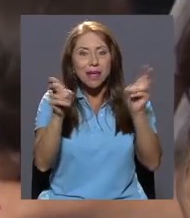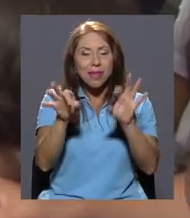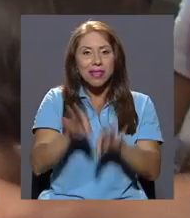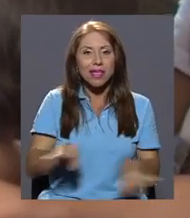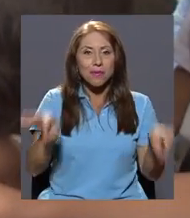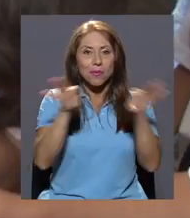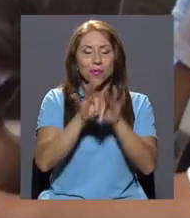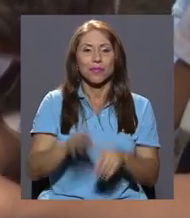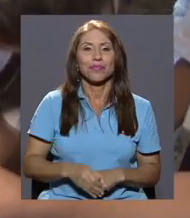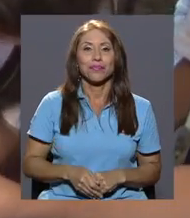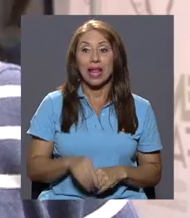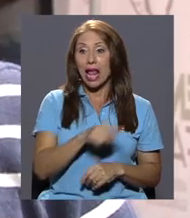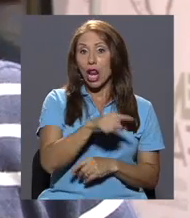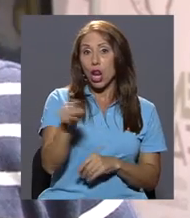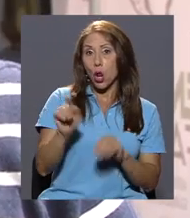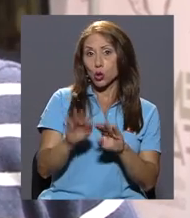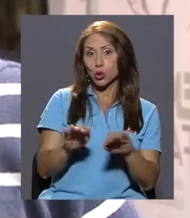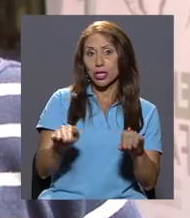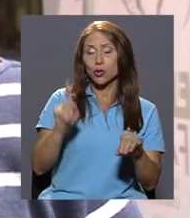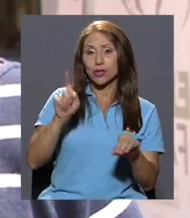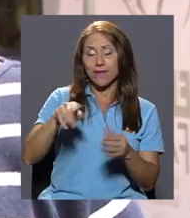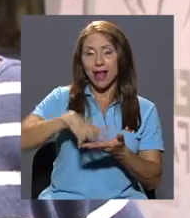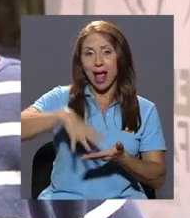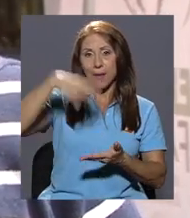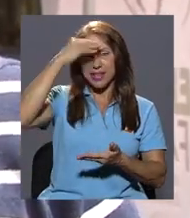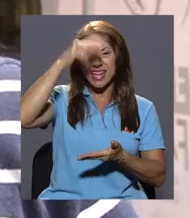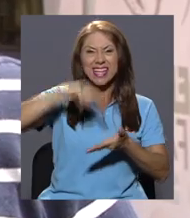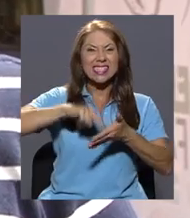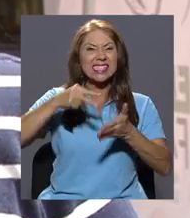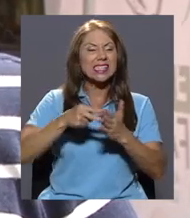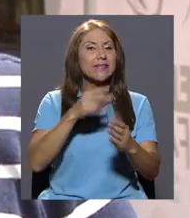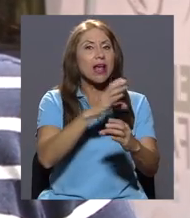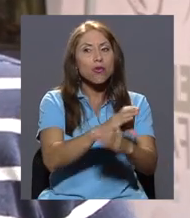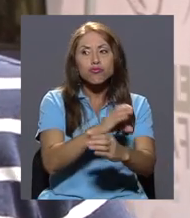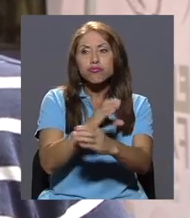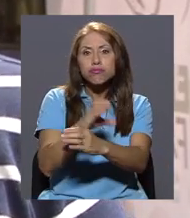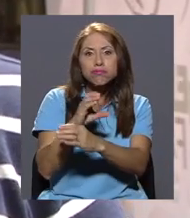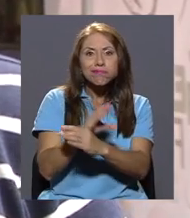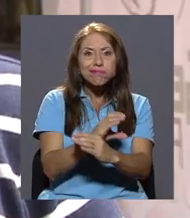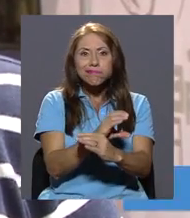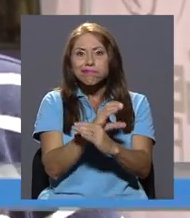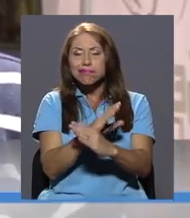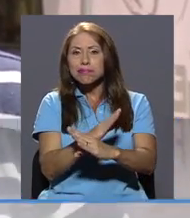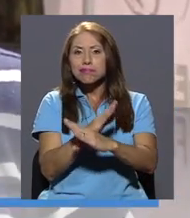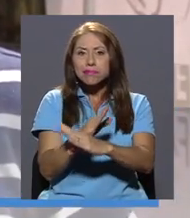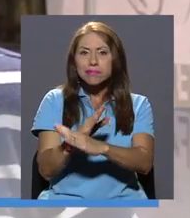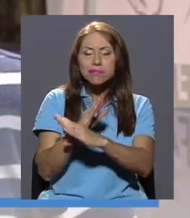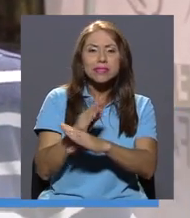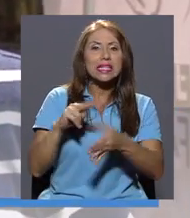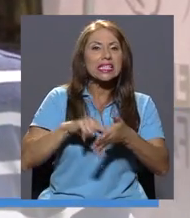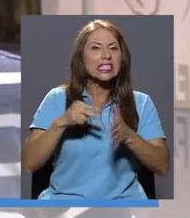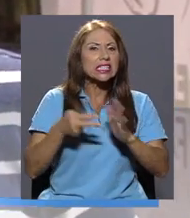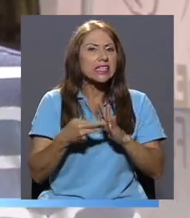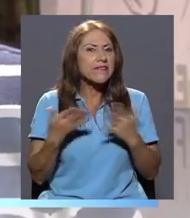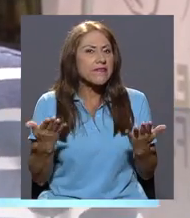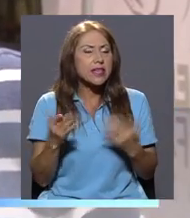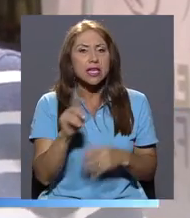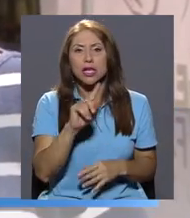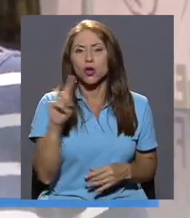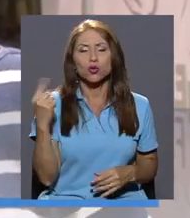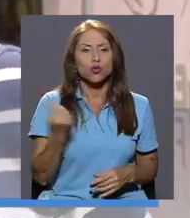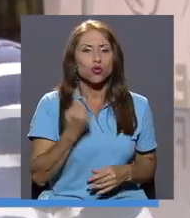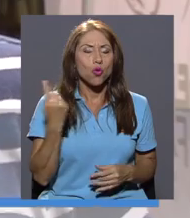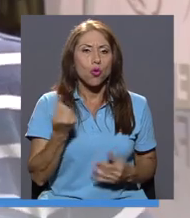importante. Los chicos tienen que aprender un poco de qué es la conservación, en qué consiste no solo